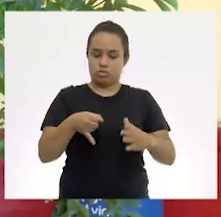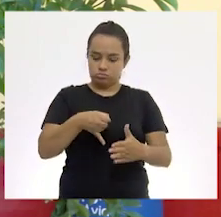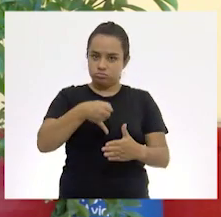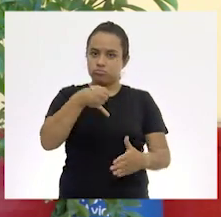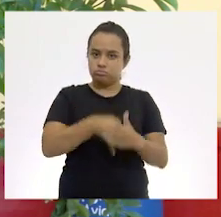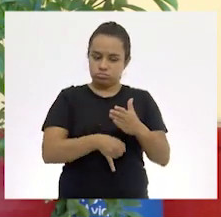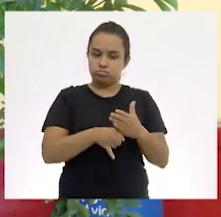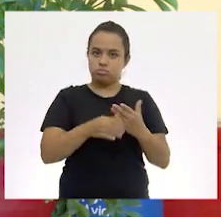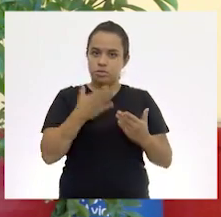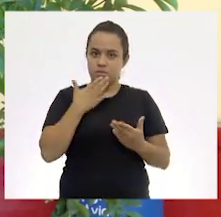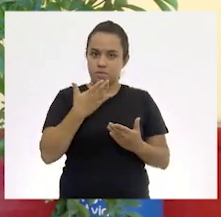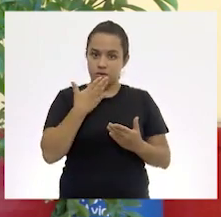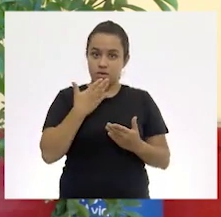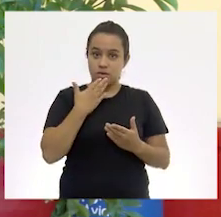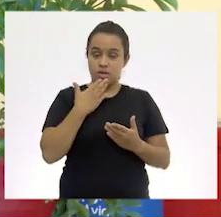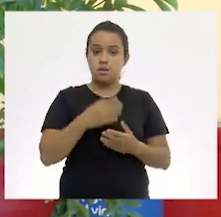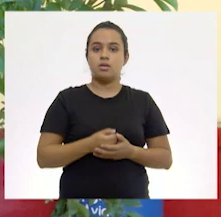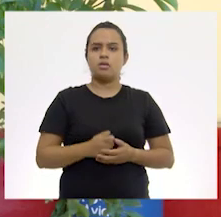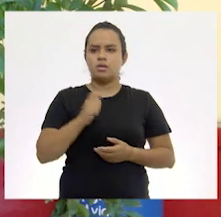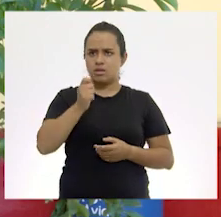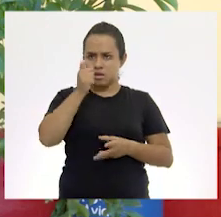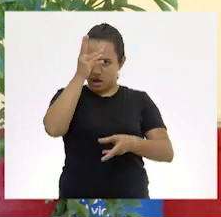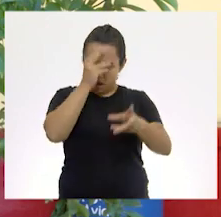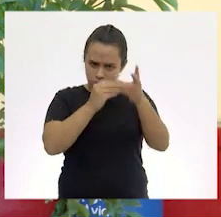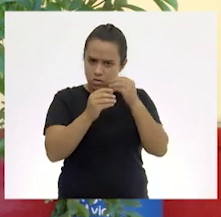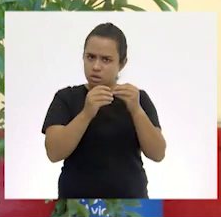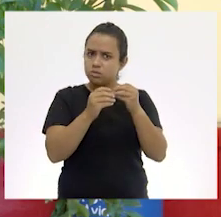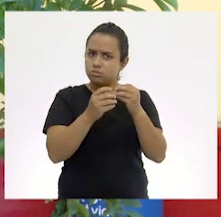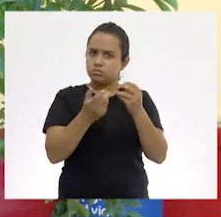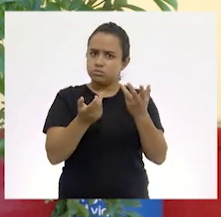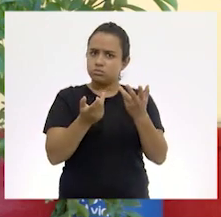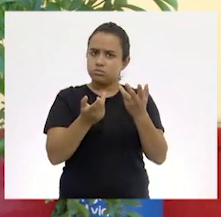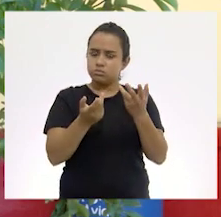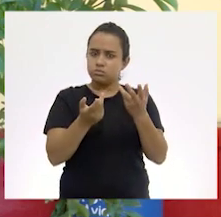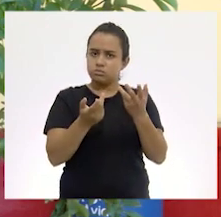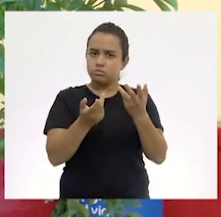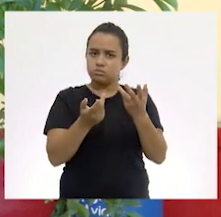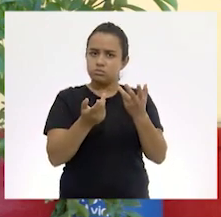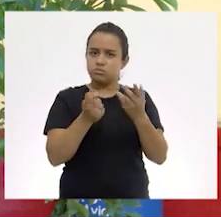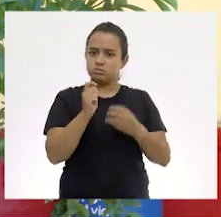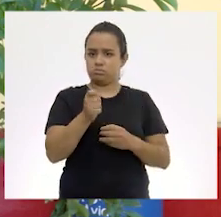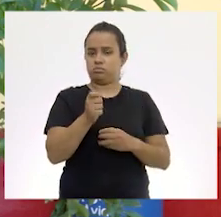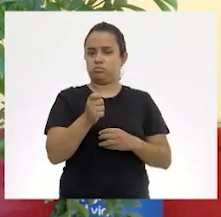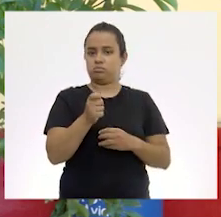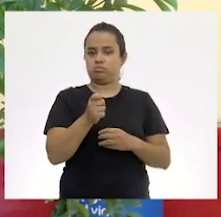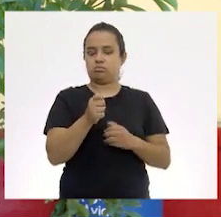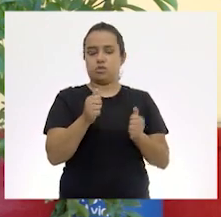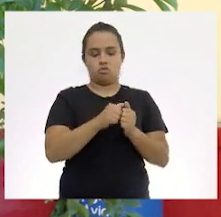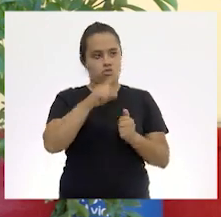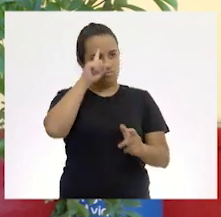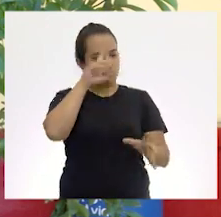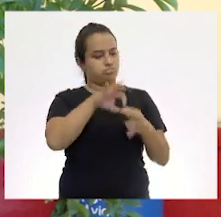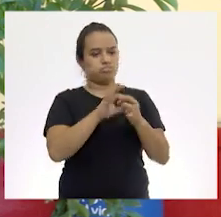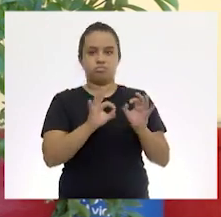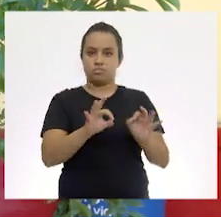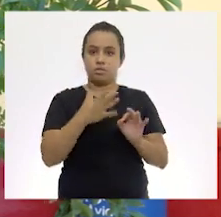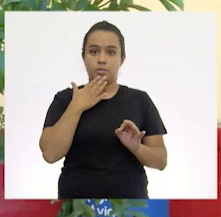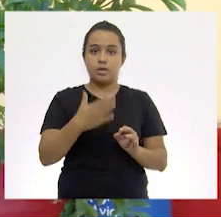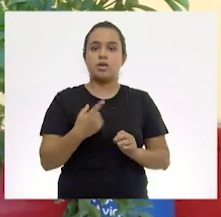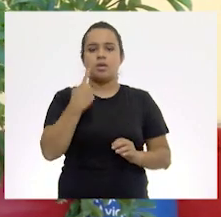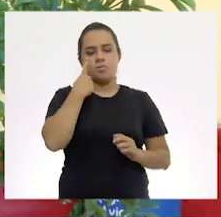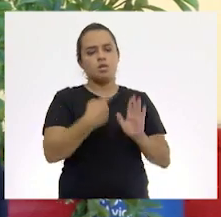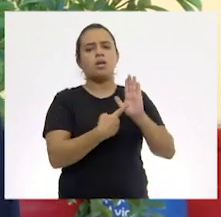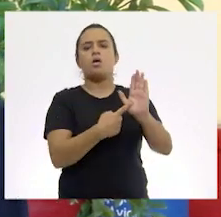concretos. Son aprendizajes y conductas muy, muy razonables. Nos presentan